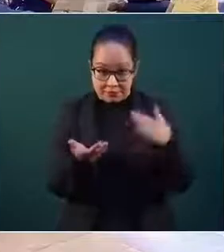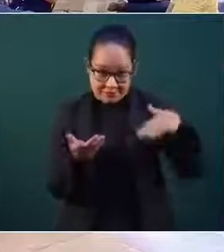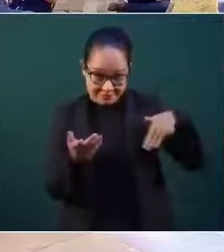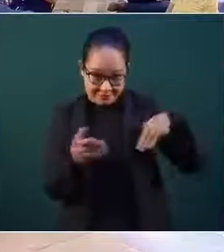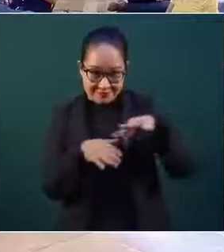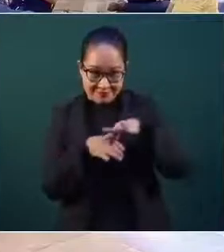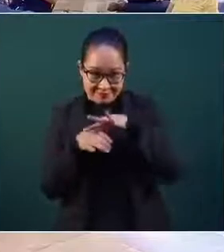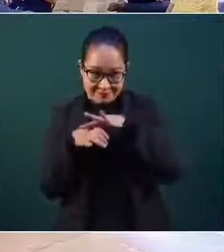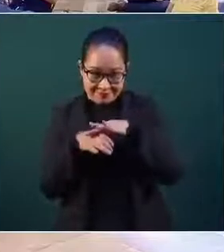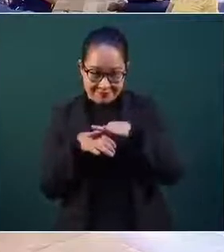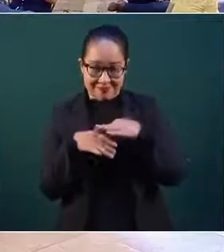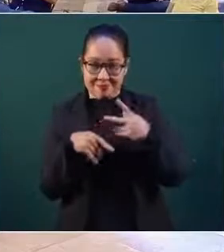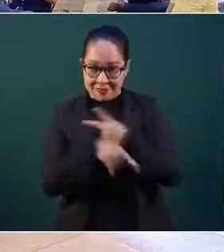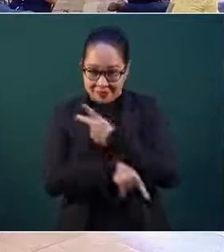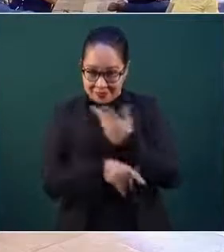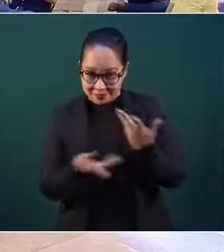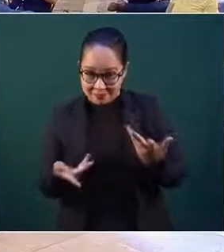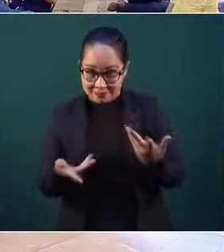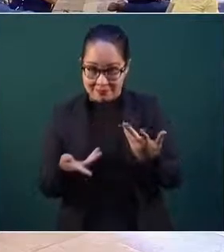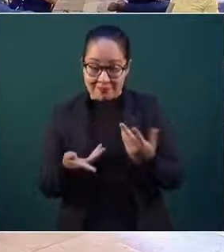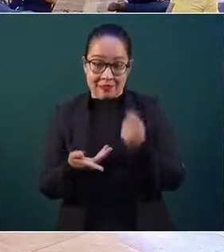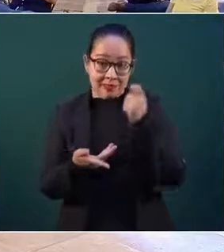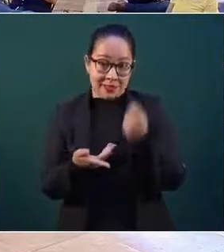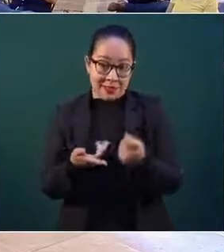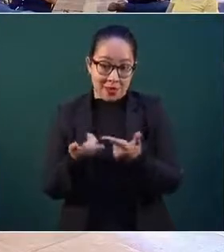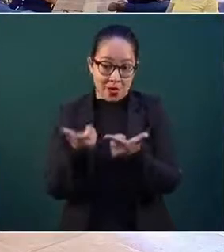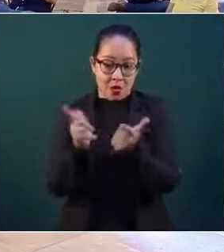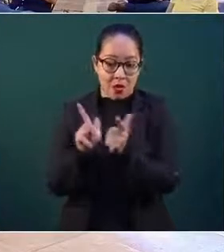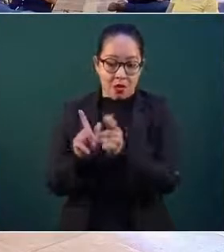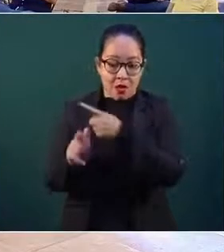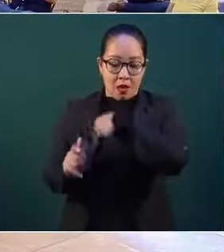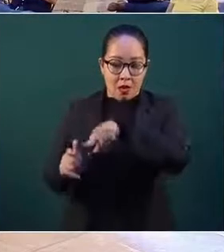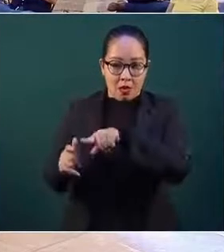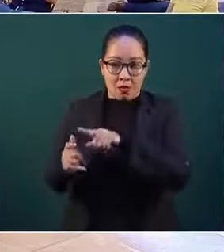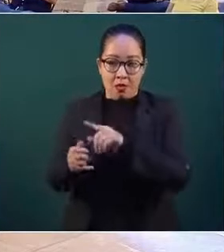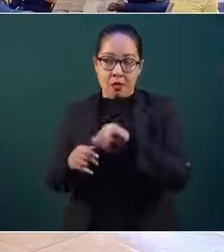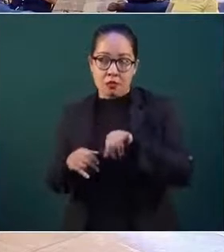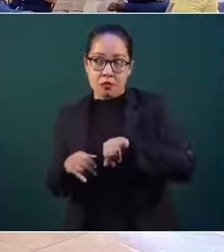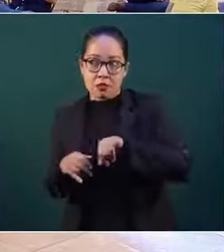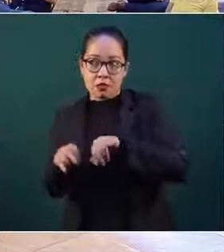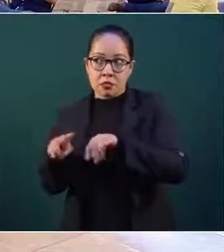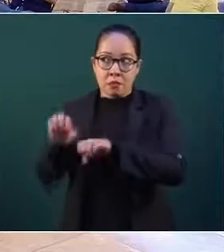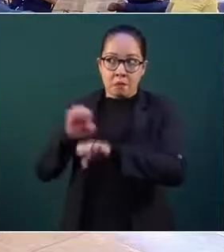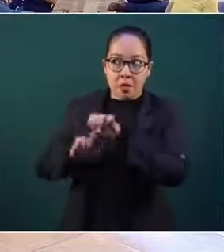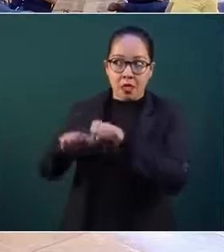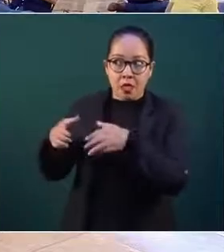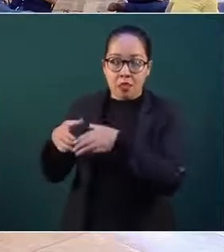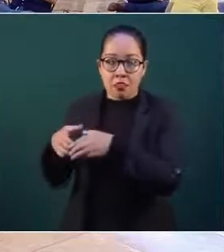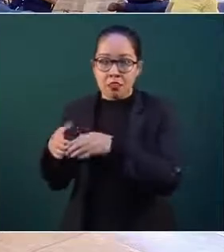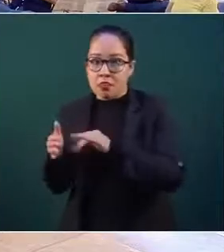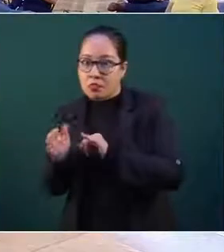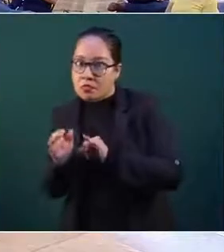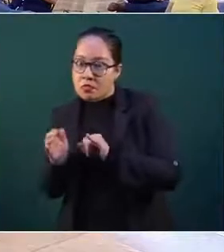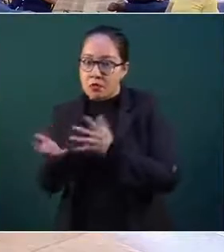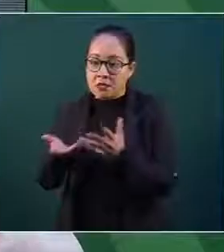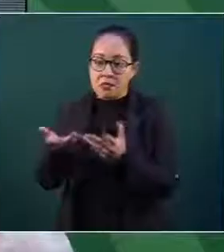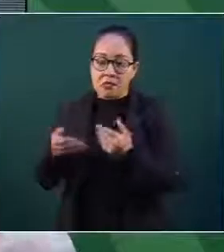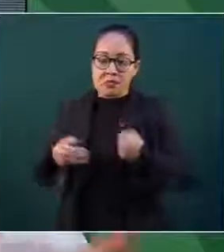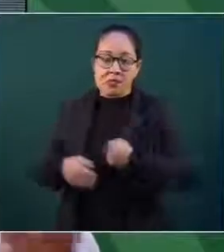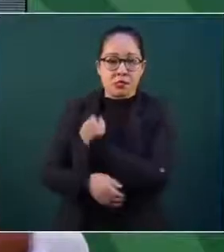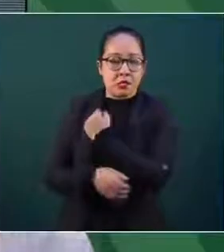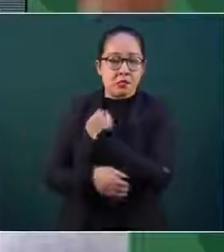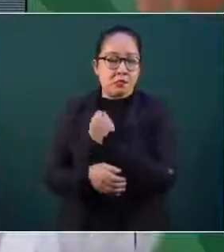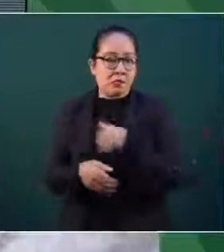elecciones pasadas, están los grupos de intereses creados, están los que están molestos porque ahora tienen que